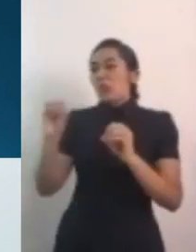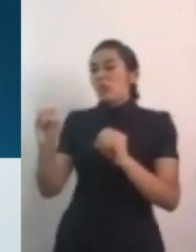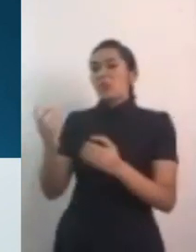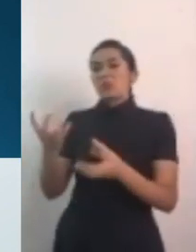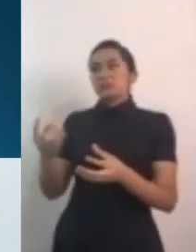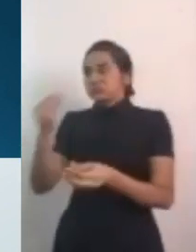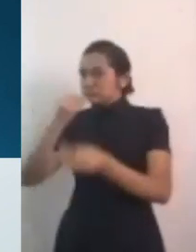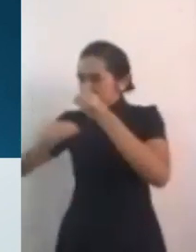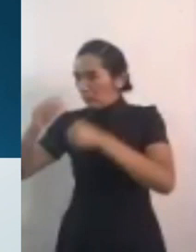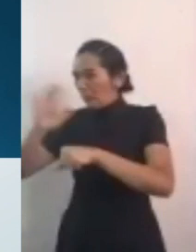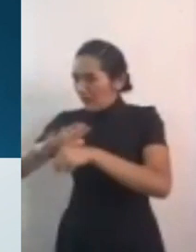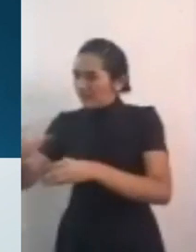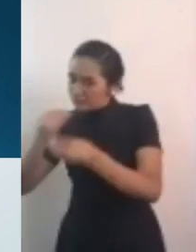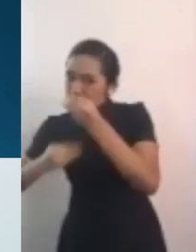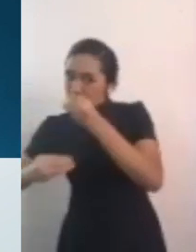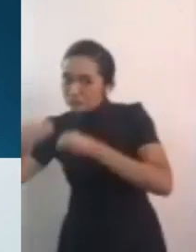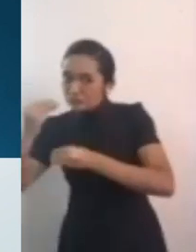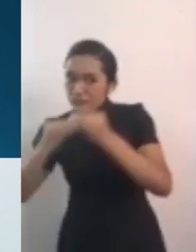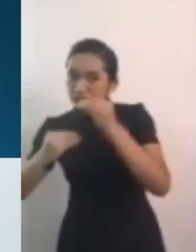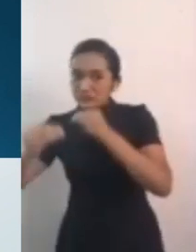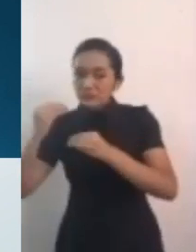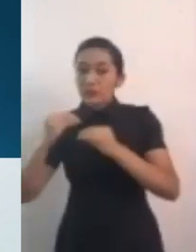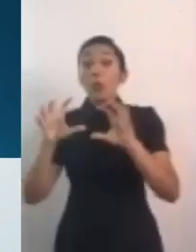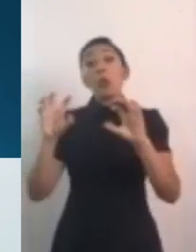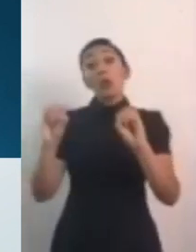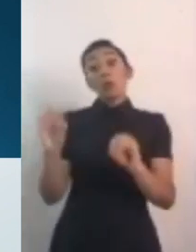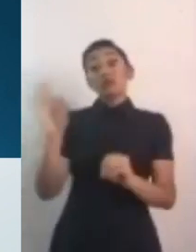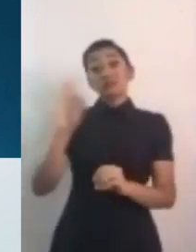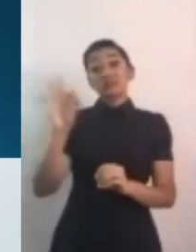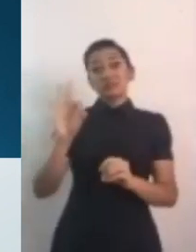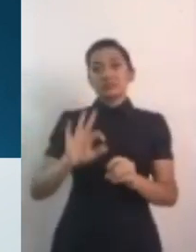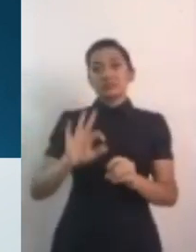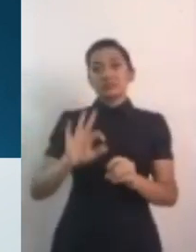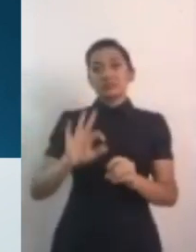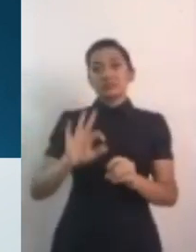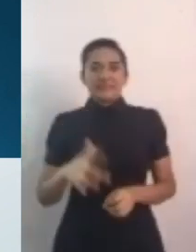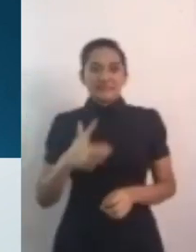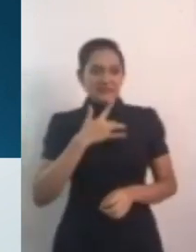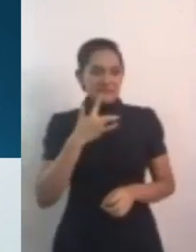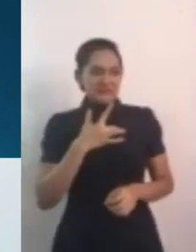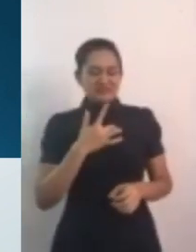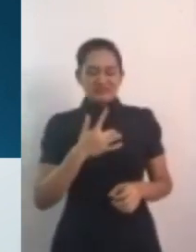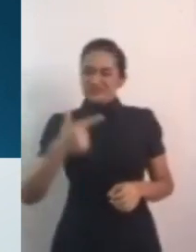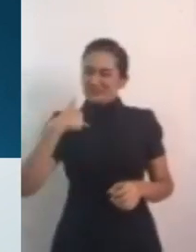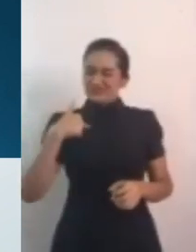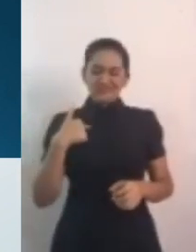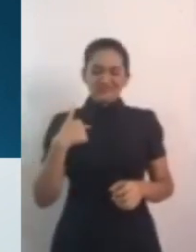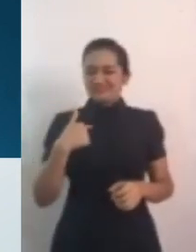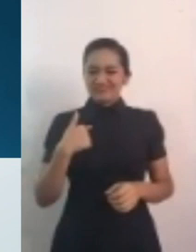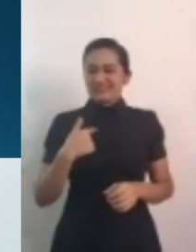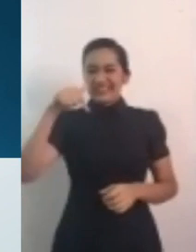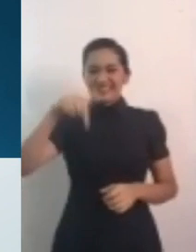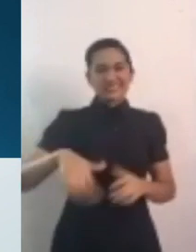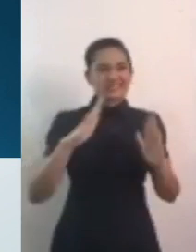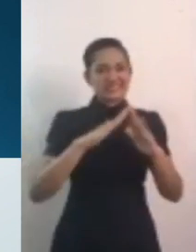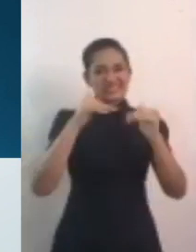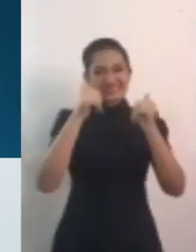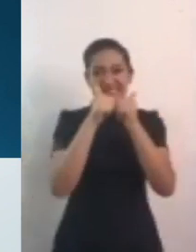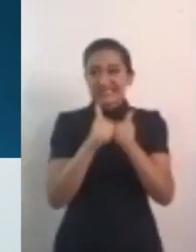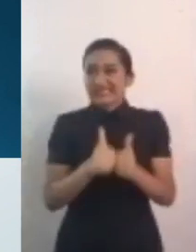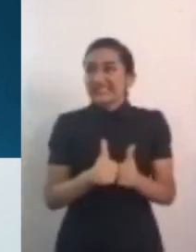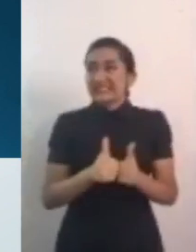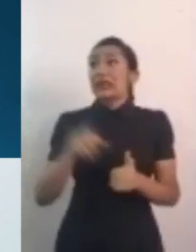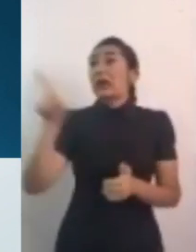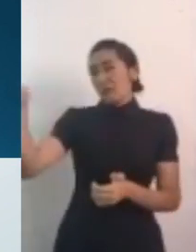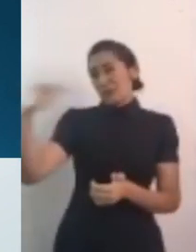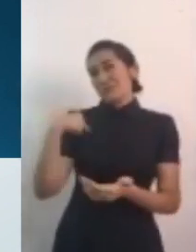dependencia, entre otros problemas, es decir, se toman menos iniciativas y se espera hasta que otros nos ayuden